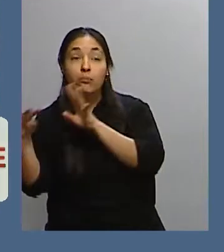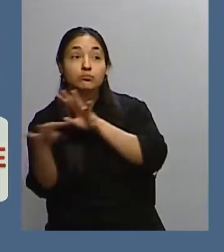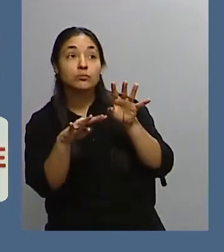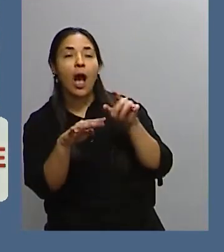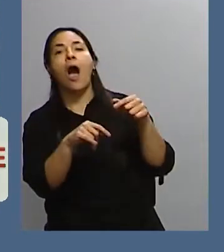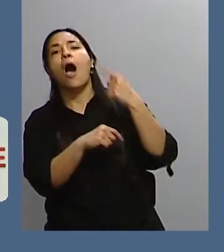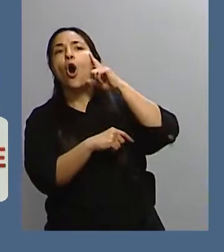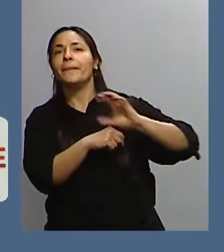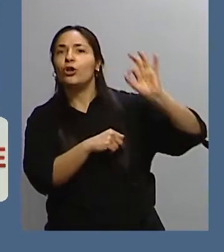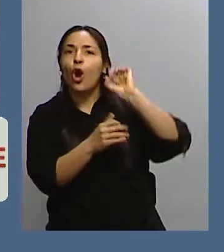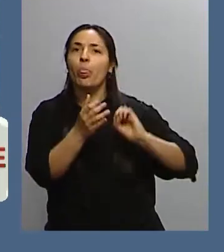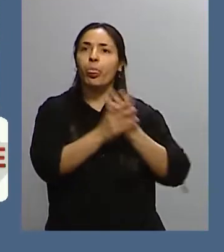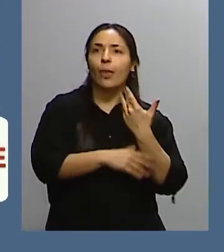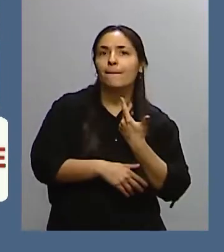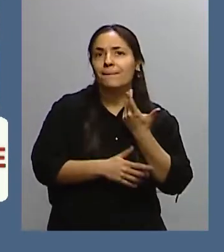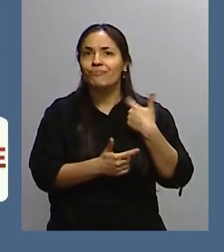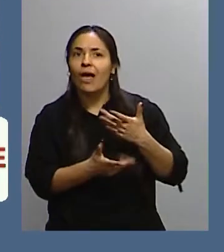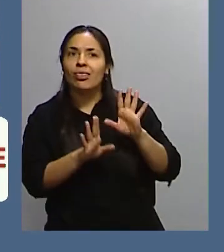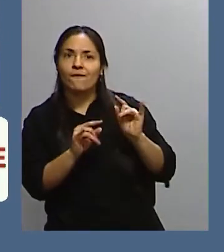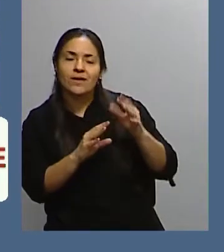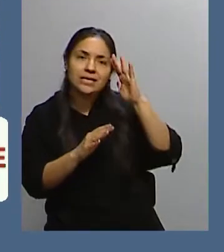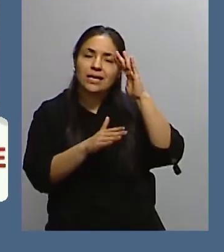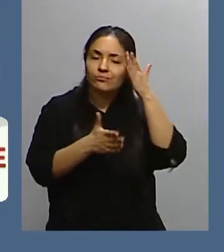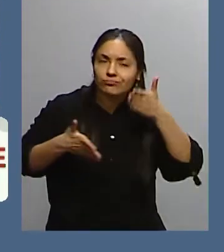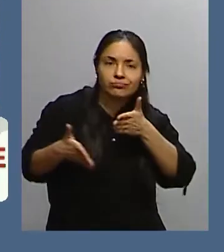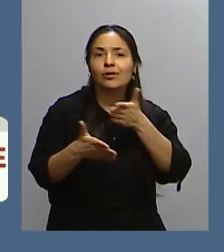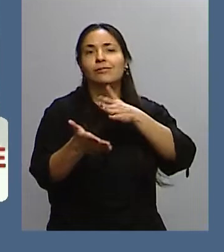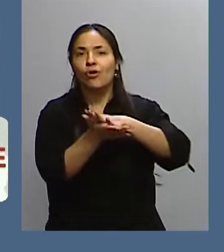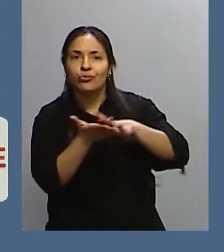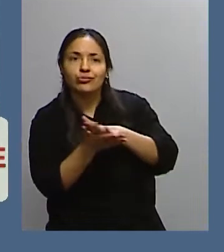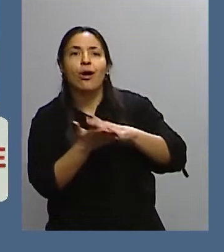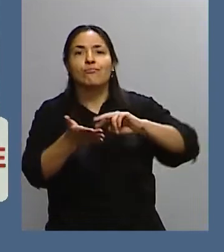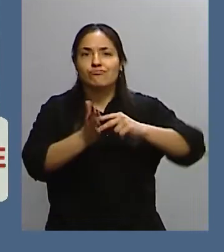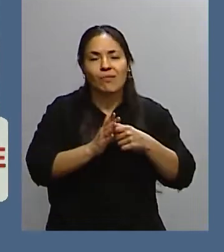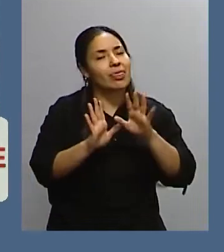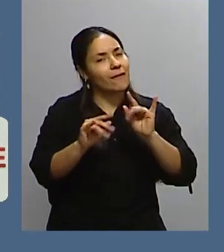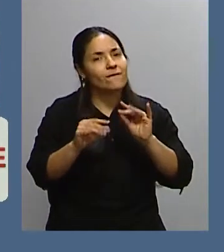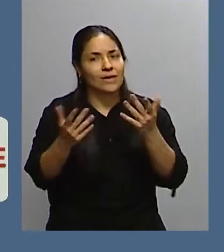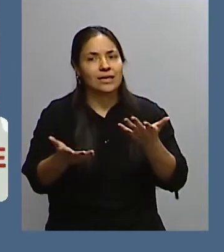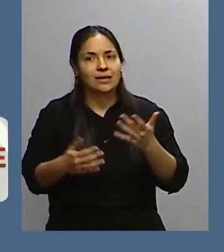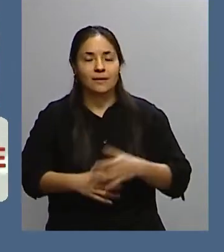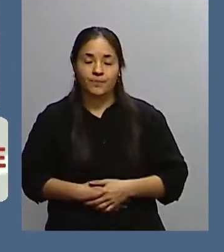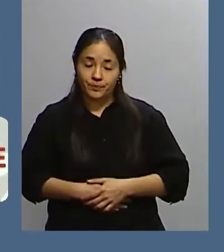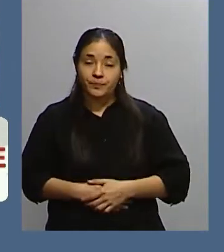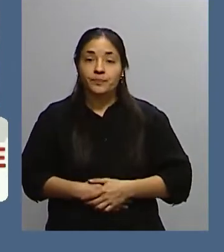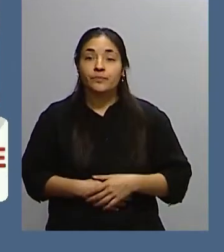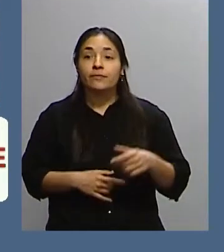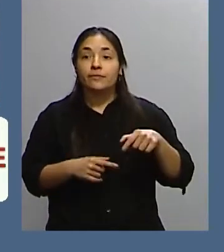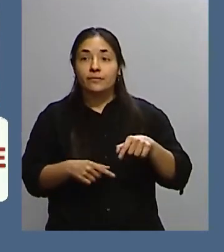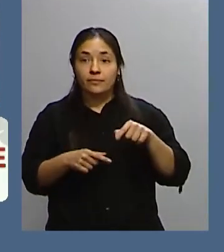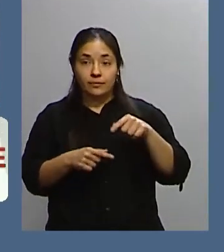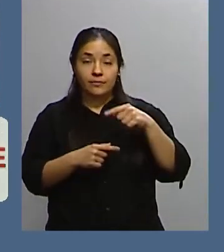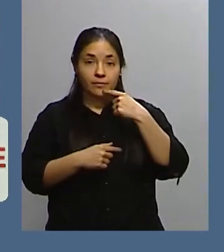sociedad les cuesta encontrar un camino para resolver conflictos tan complejos como este. Salvador, y en el medio